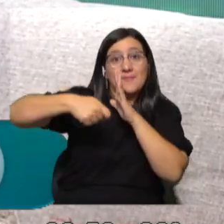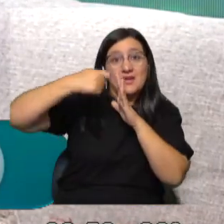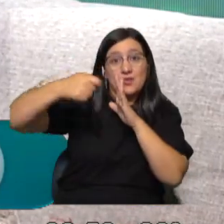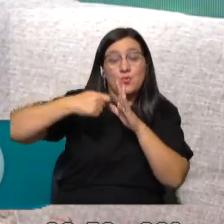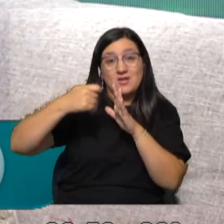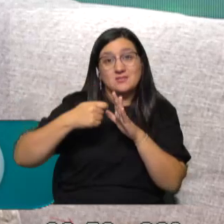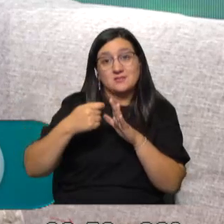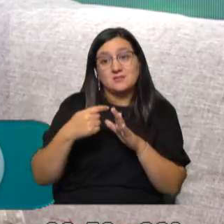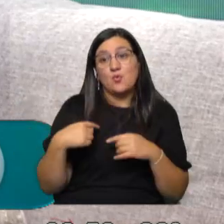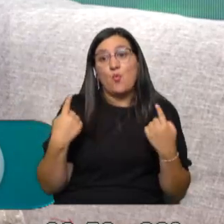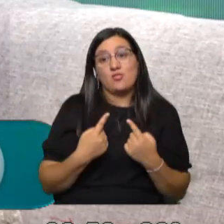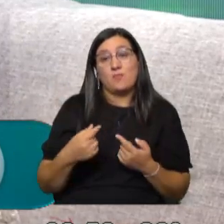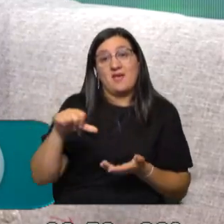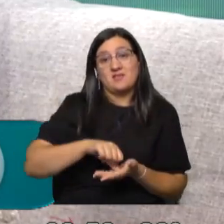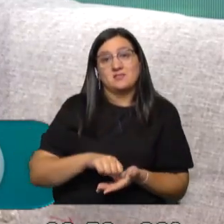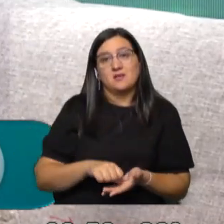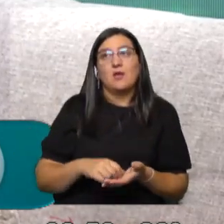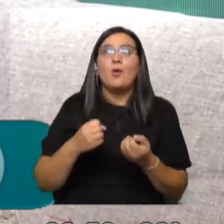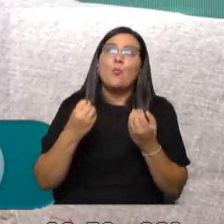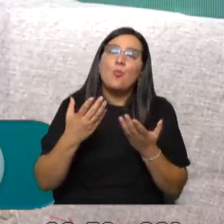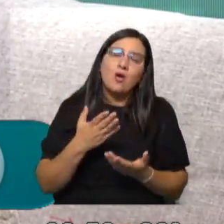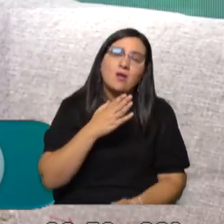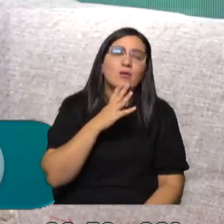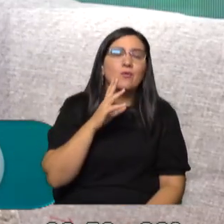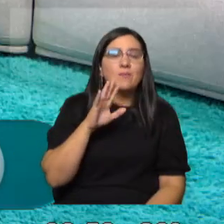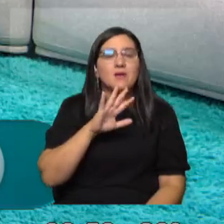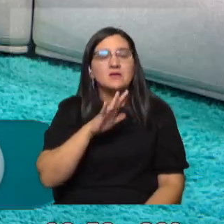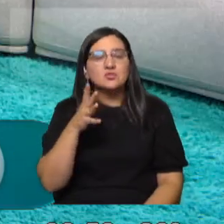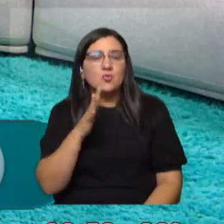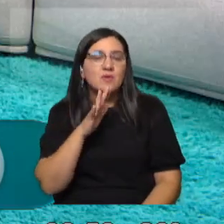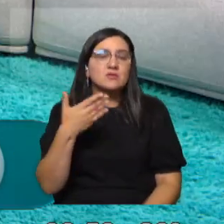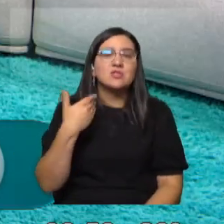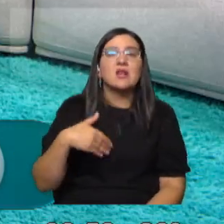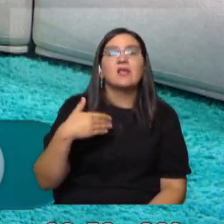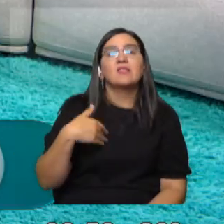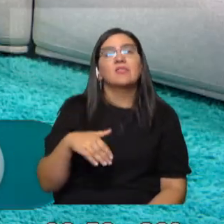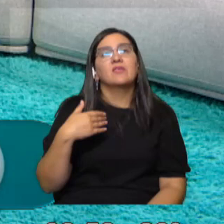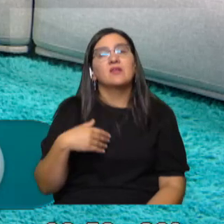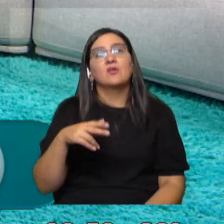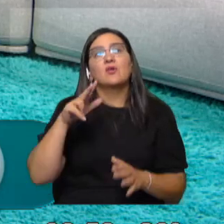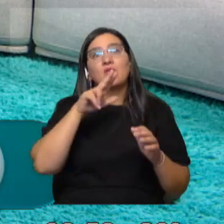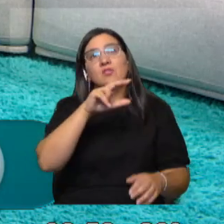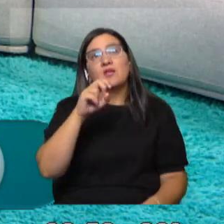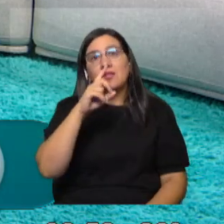nuestros países. Entonces decían, bueno, un recorrido más o menos en Argentina de espectadores de 30.000.